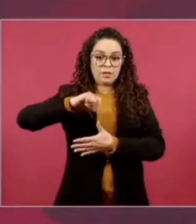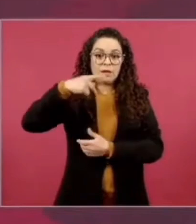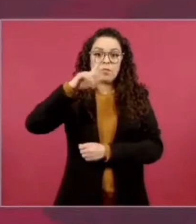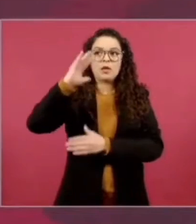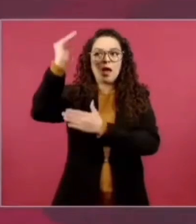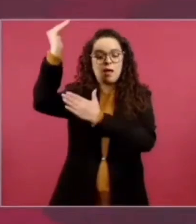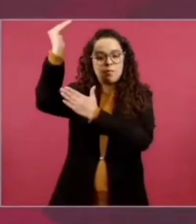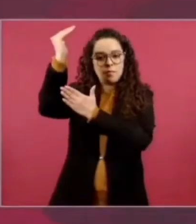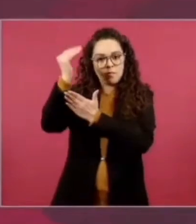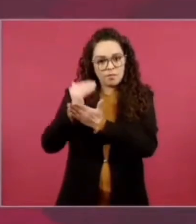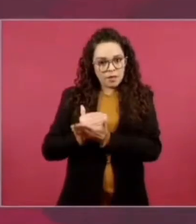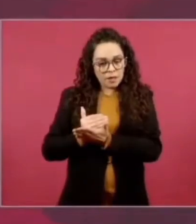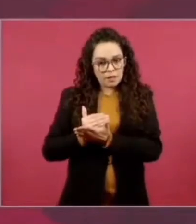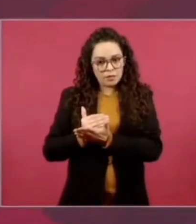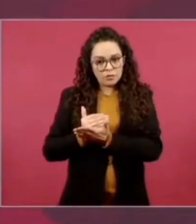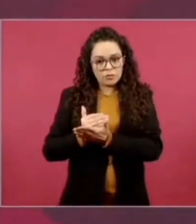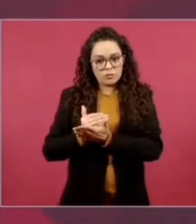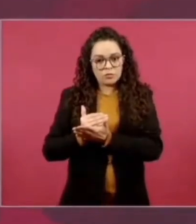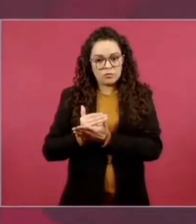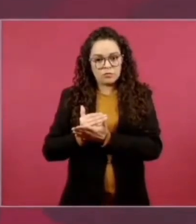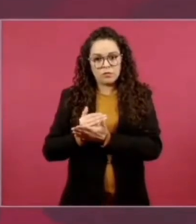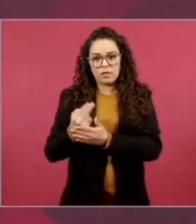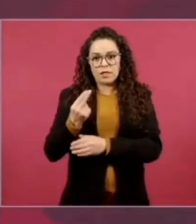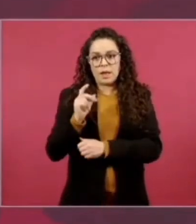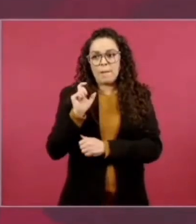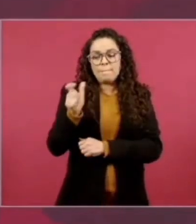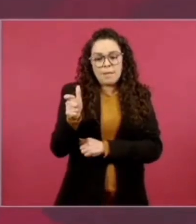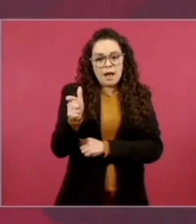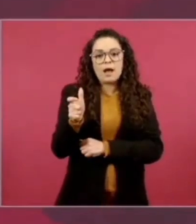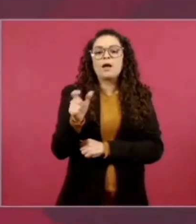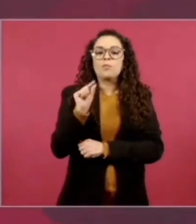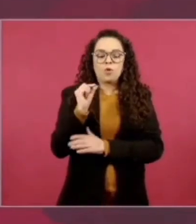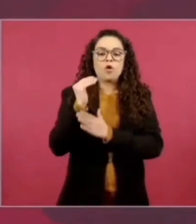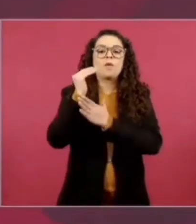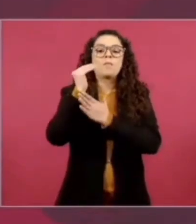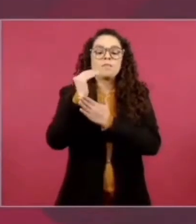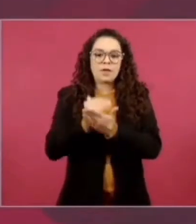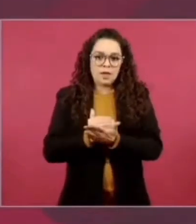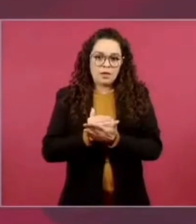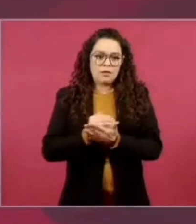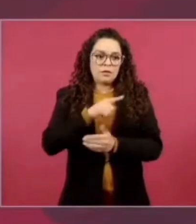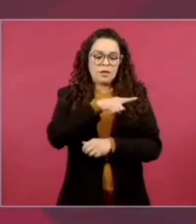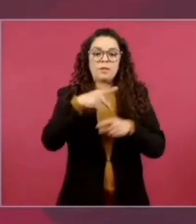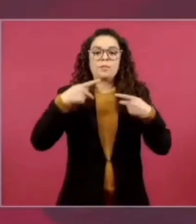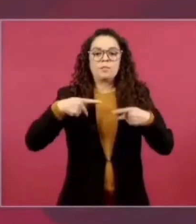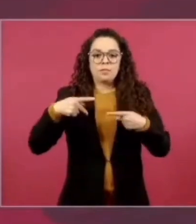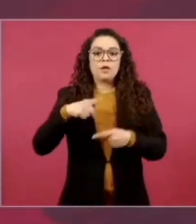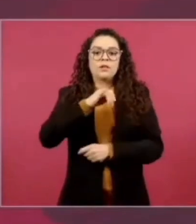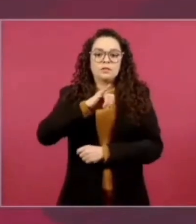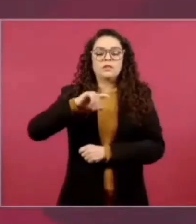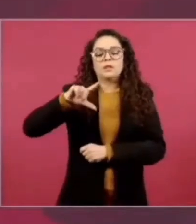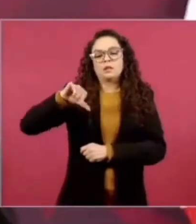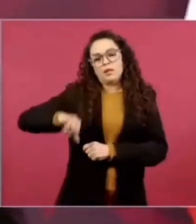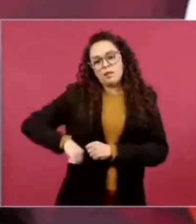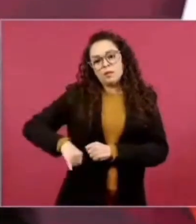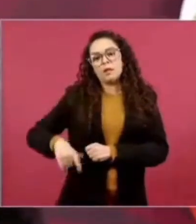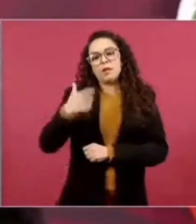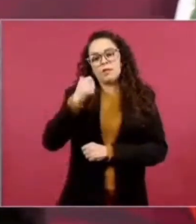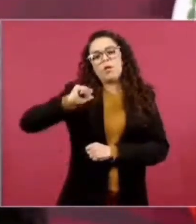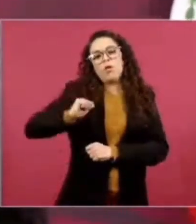para que pagaran menos los ahorradores, los